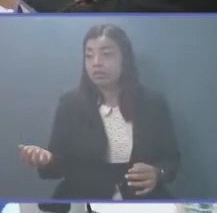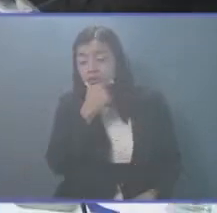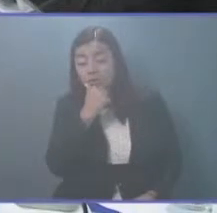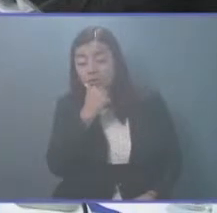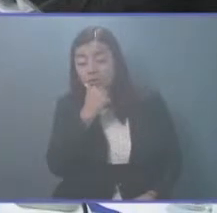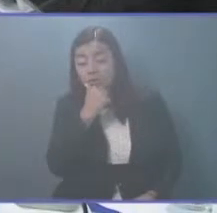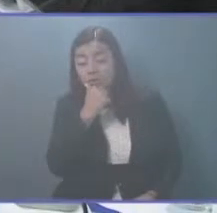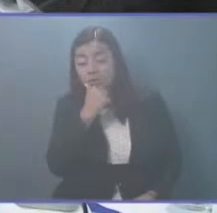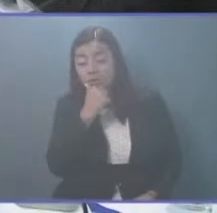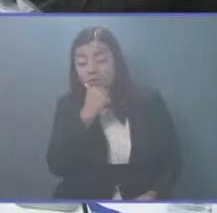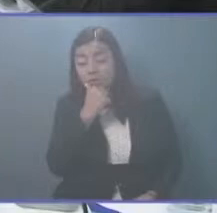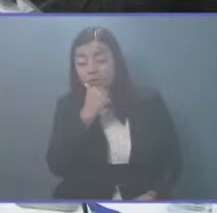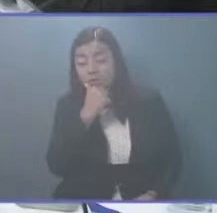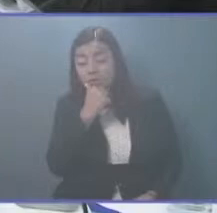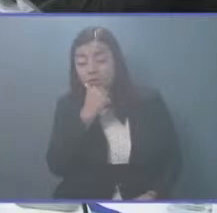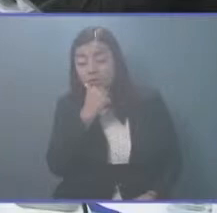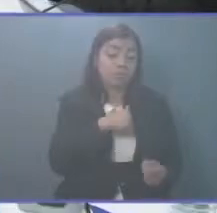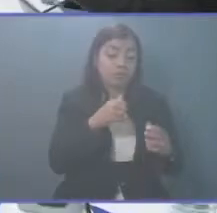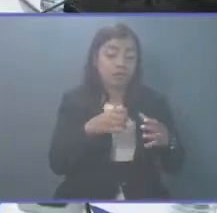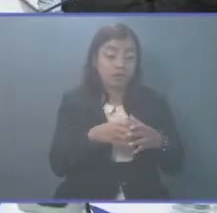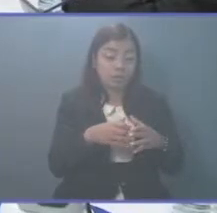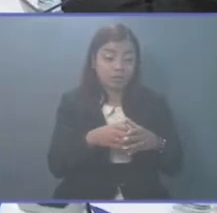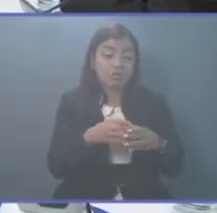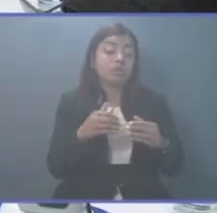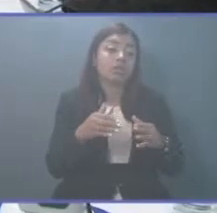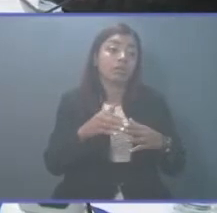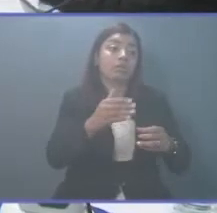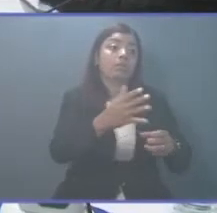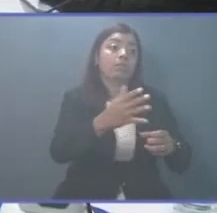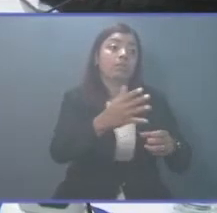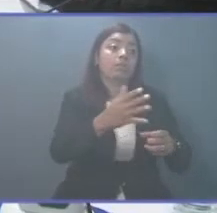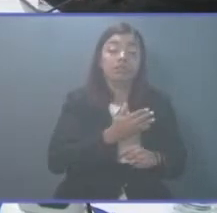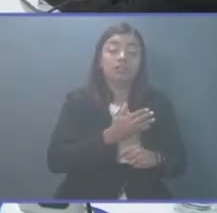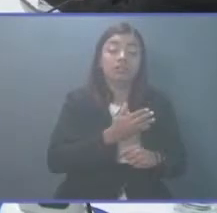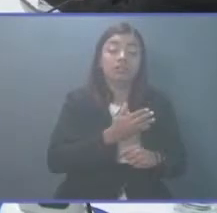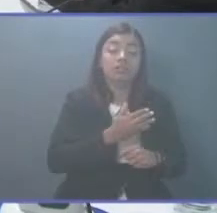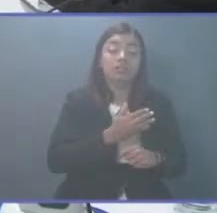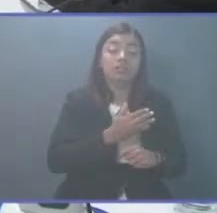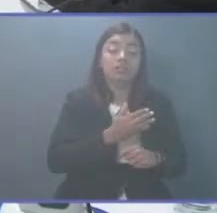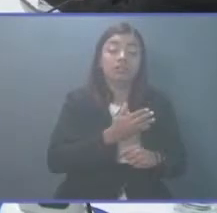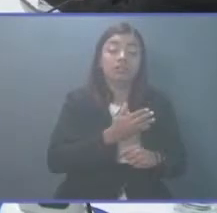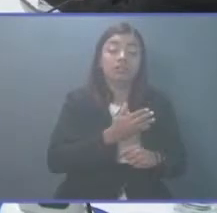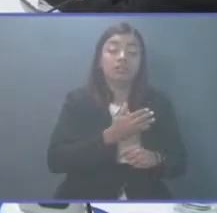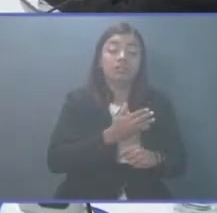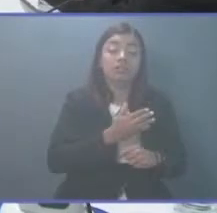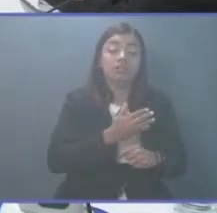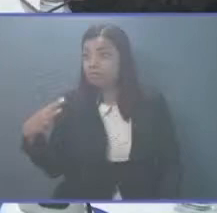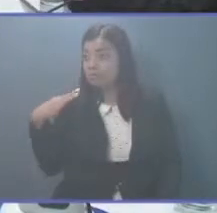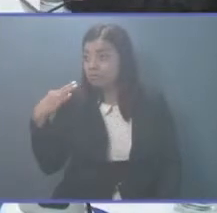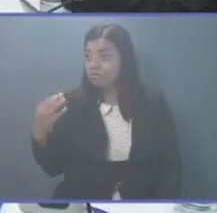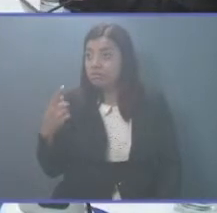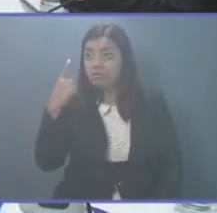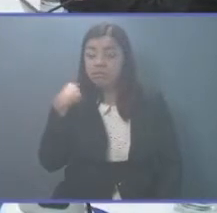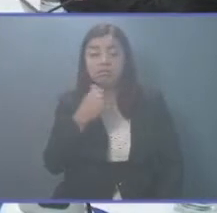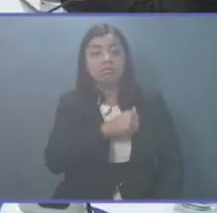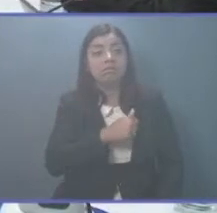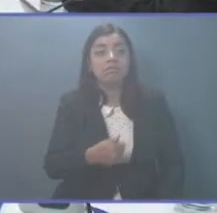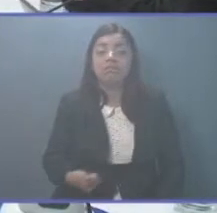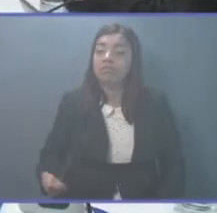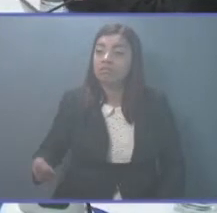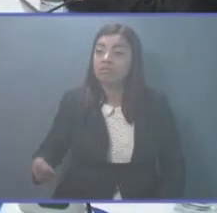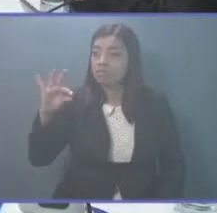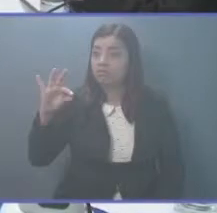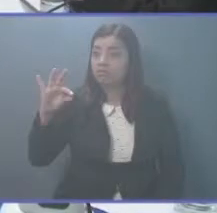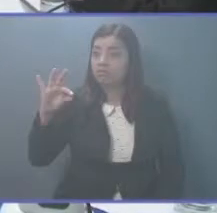tenían no solo los miembros de la comisión, sino que las fracciones. Lógicamente, después invitamos al señor fiscal y